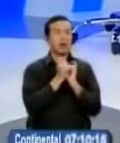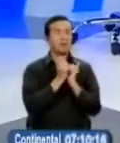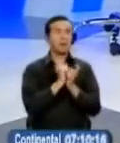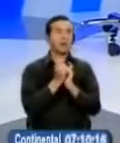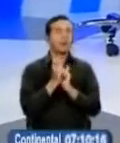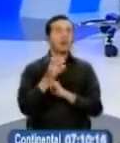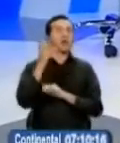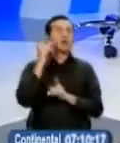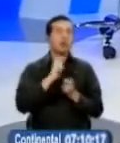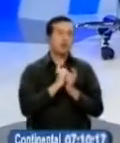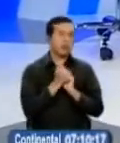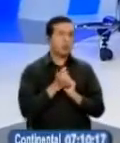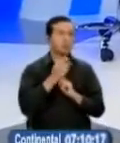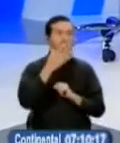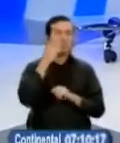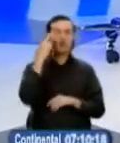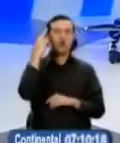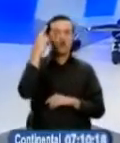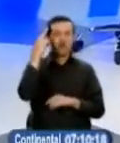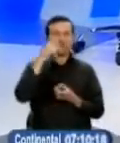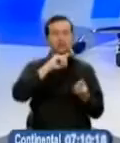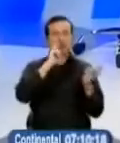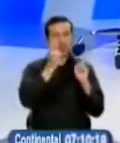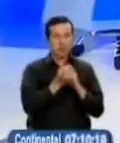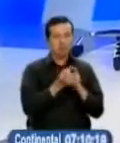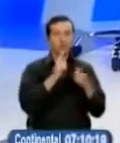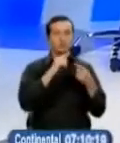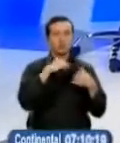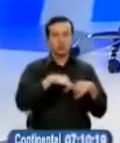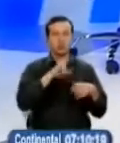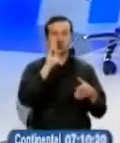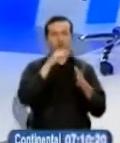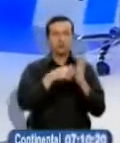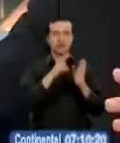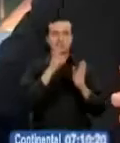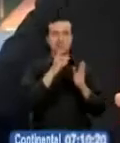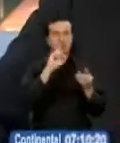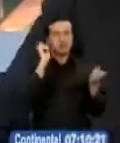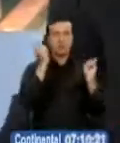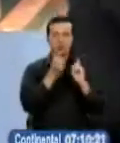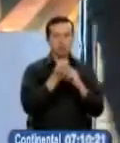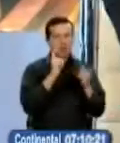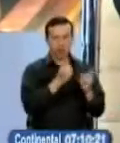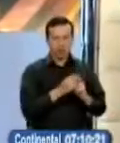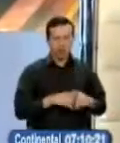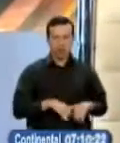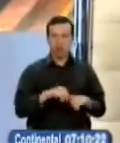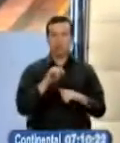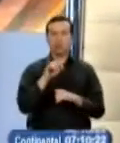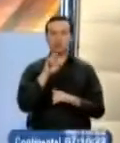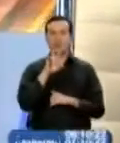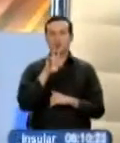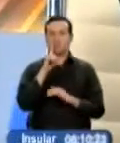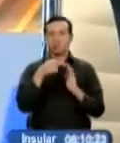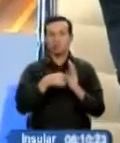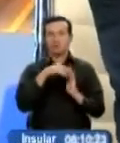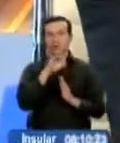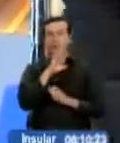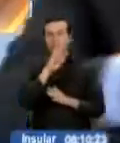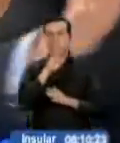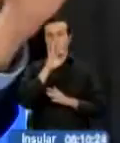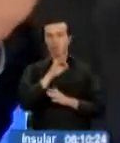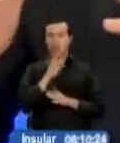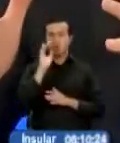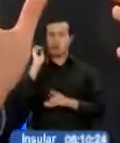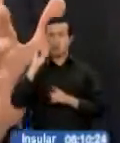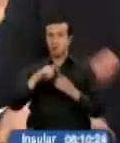la fuerza del cambio con Jaime Roldós y seguimos hablando de cambio al 2016. Estamos hablando del año 79, 79, si no me